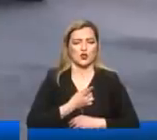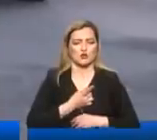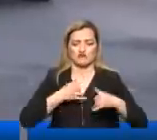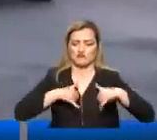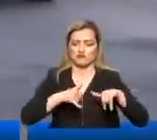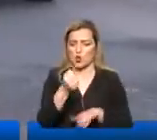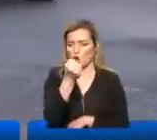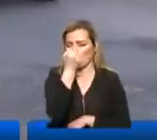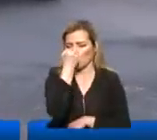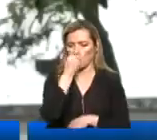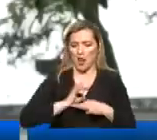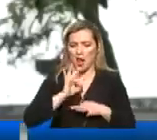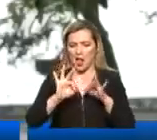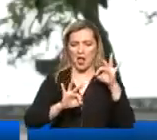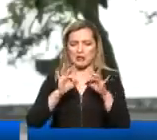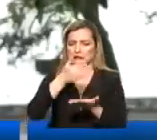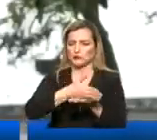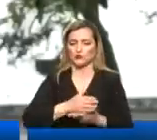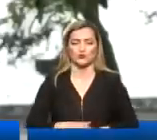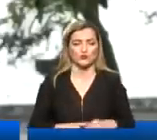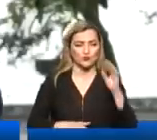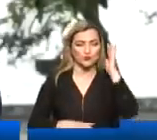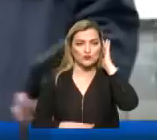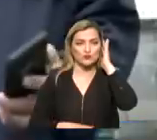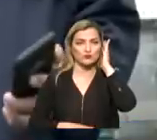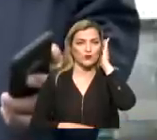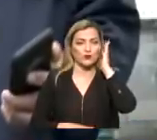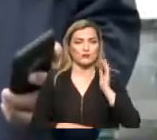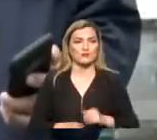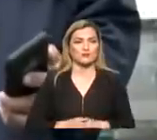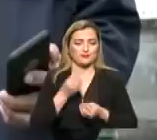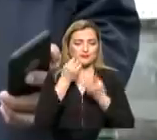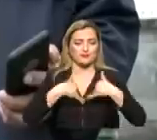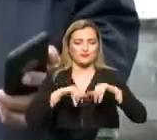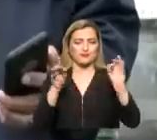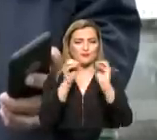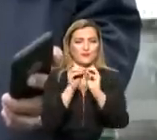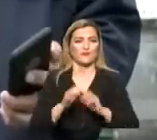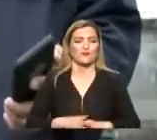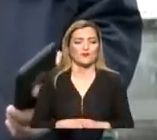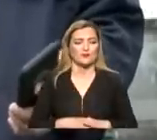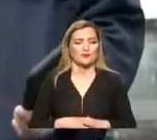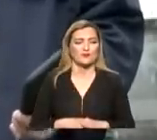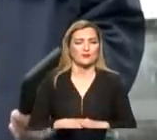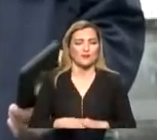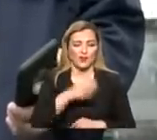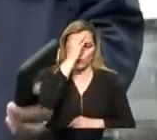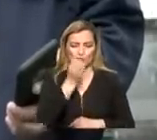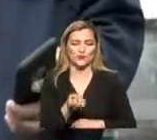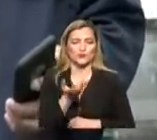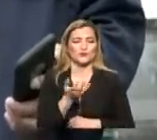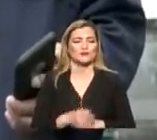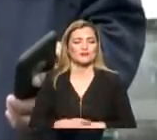rojo para evitar la propagación del coronavirus. Con este informe retornamos a estudios con más información. Buenos